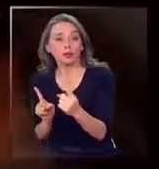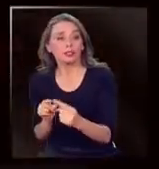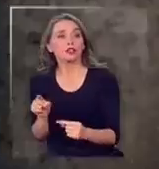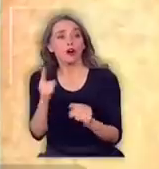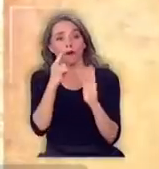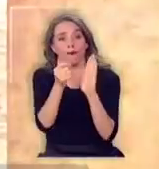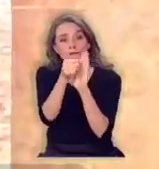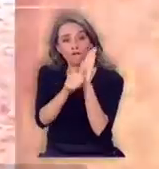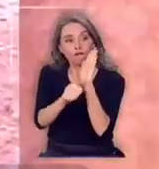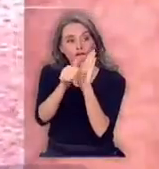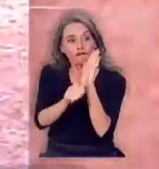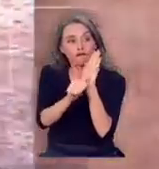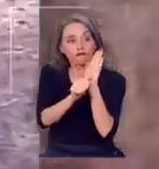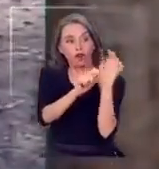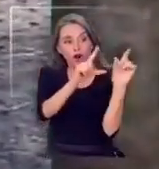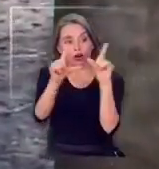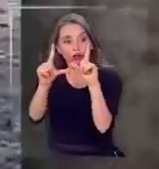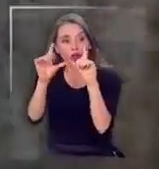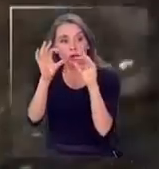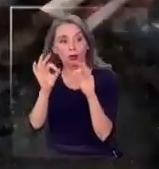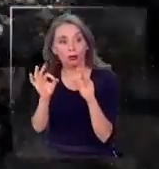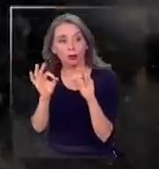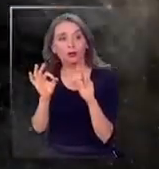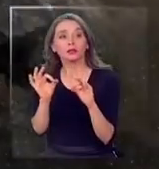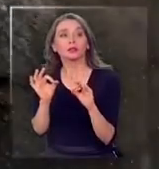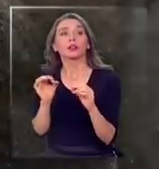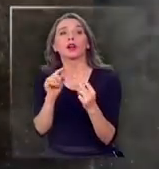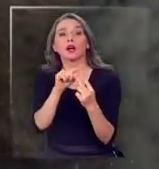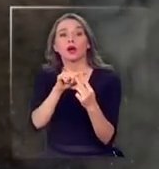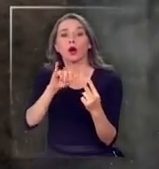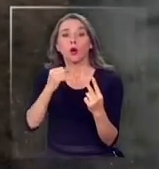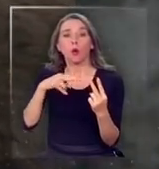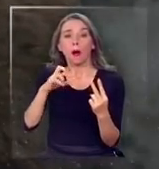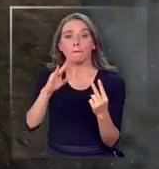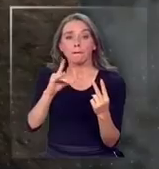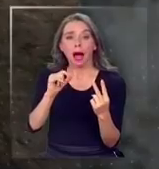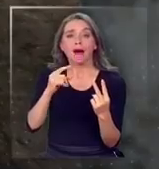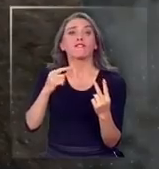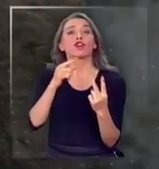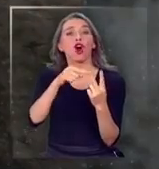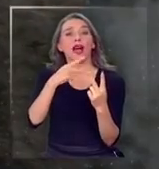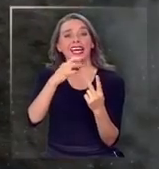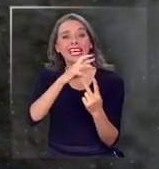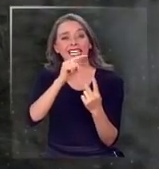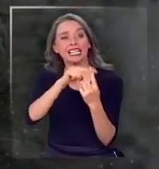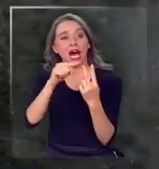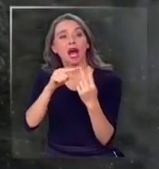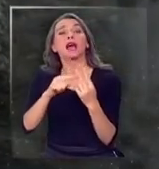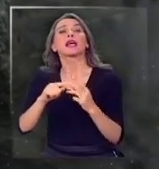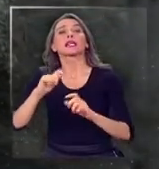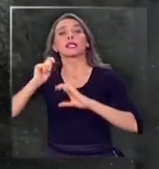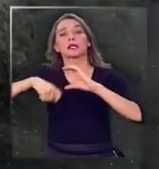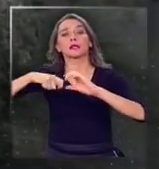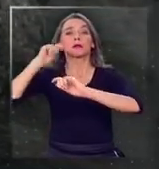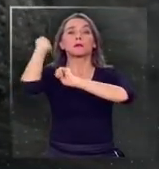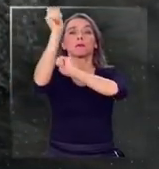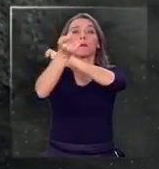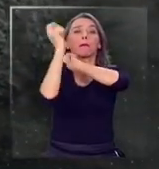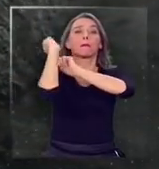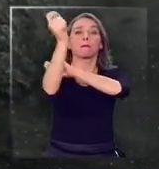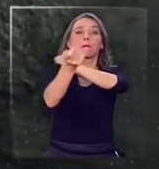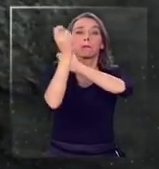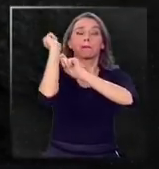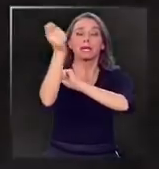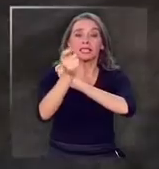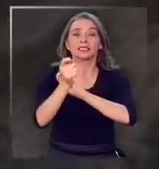Fueron estas fotos las que cerraron el cuadro para Ezequiel Farías y Juan Pablo Herrera, pescadores deportivos que la madrugada del 11 de